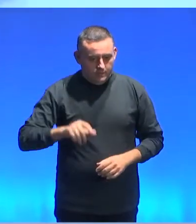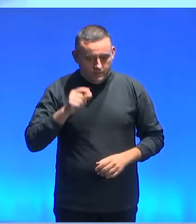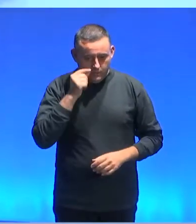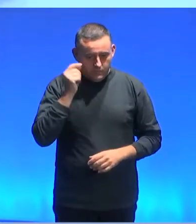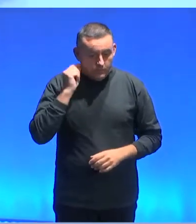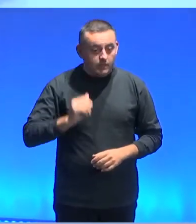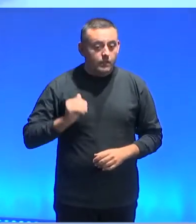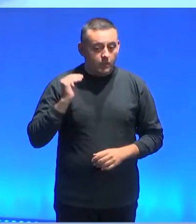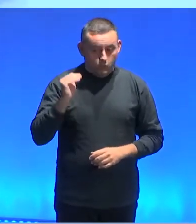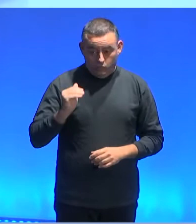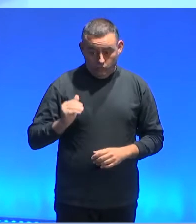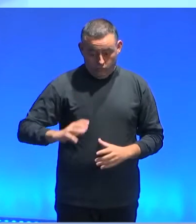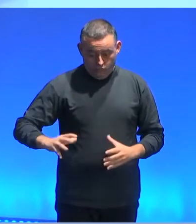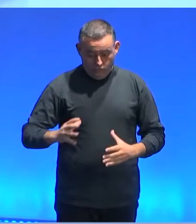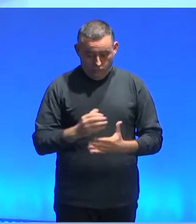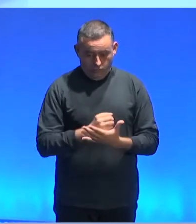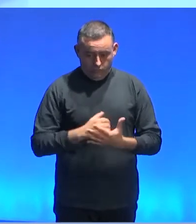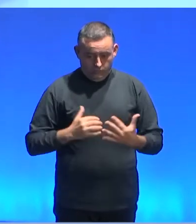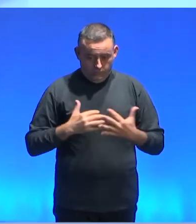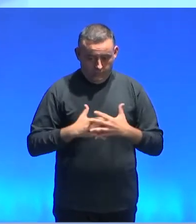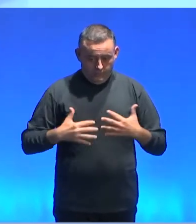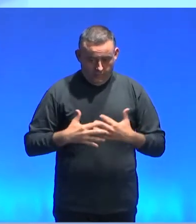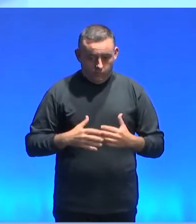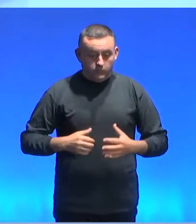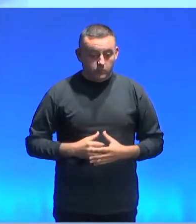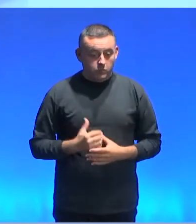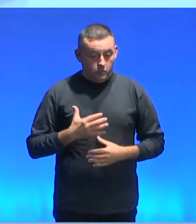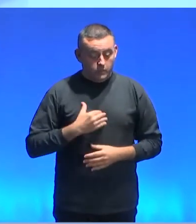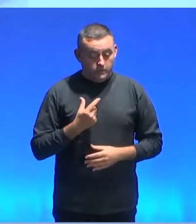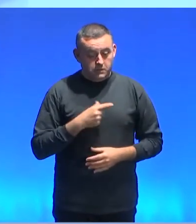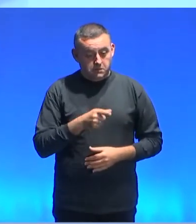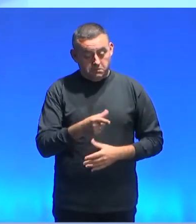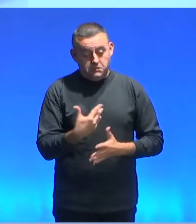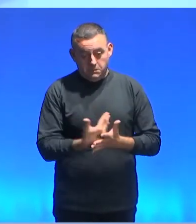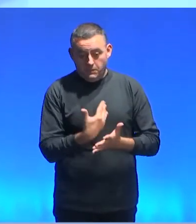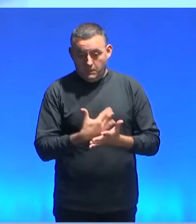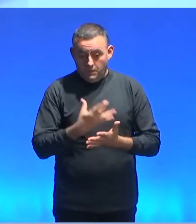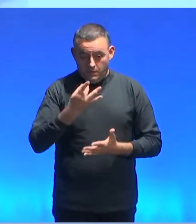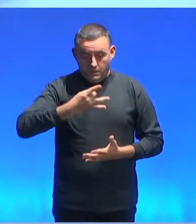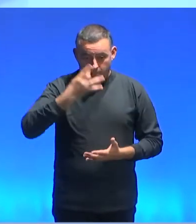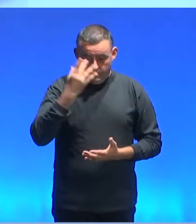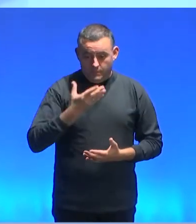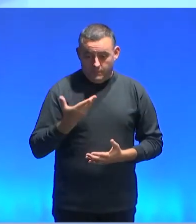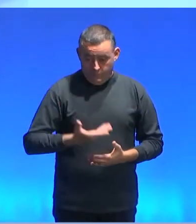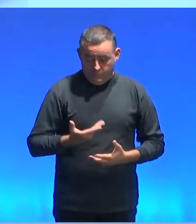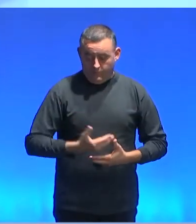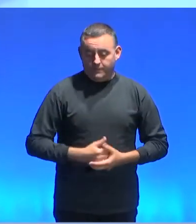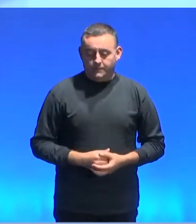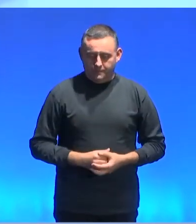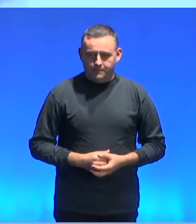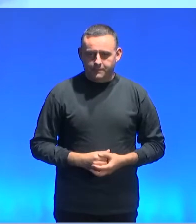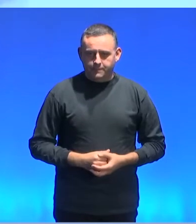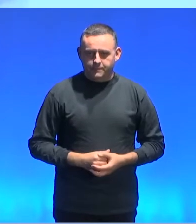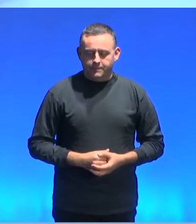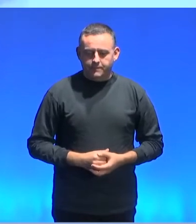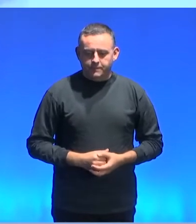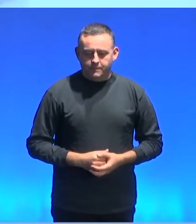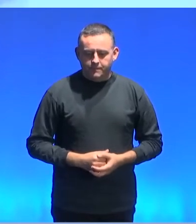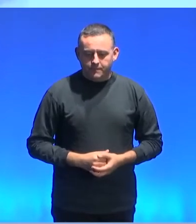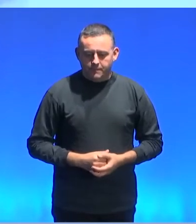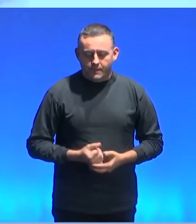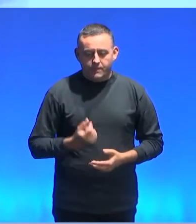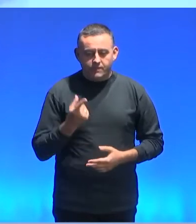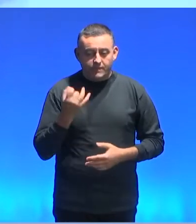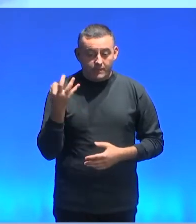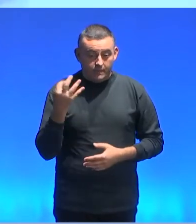planteado una idea muy importante. Es verdad que al no conocer exactamente cuál es la estructura y